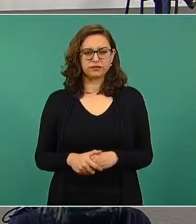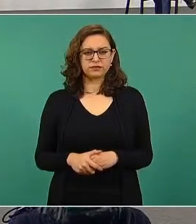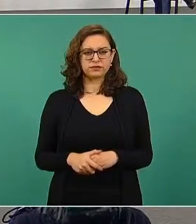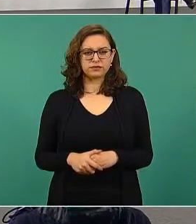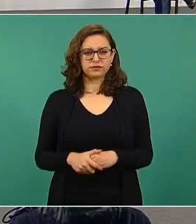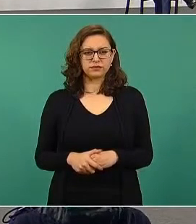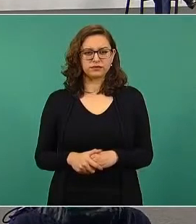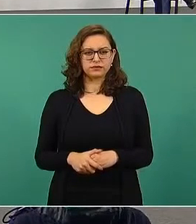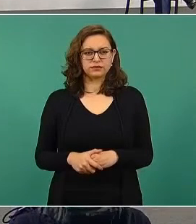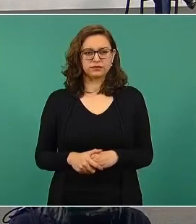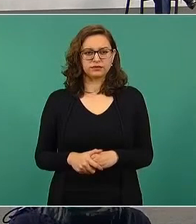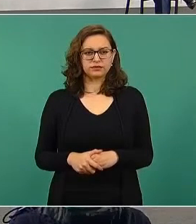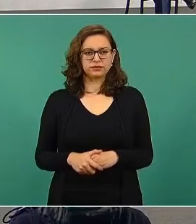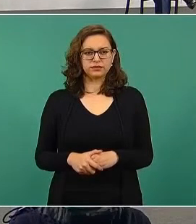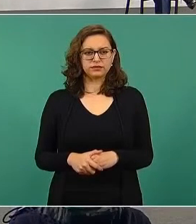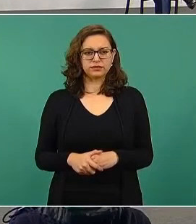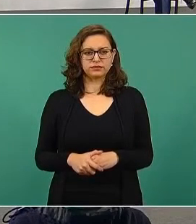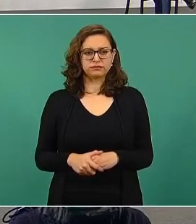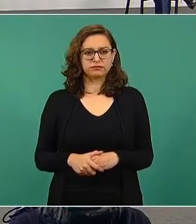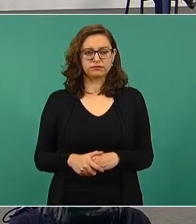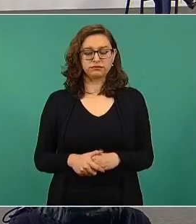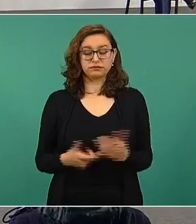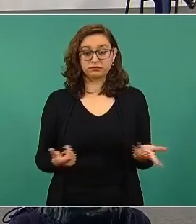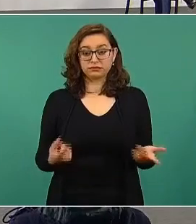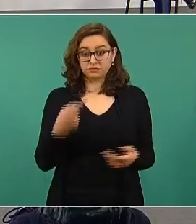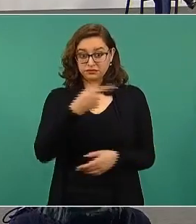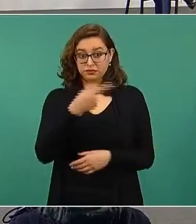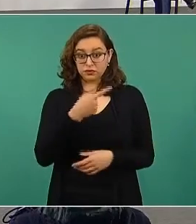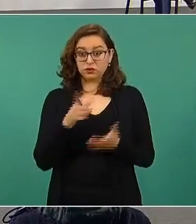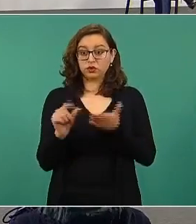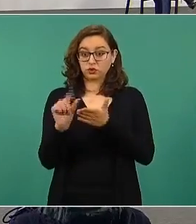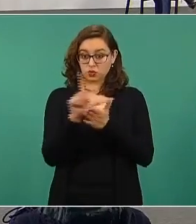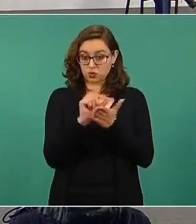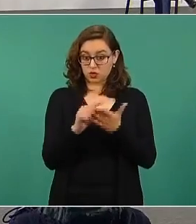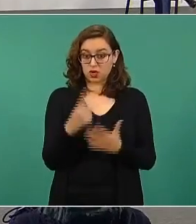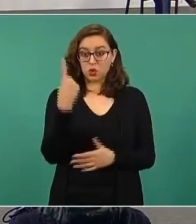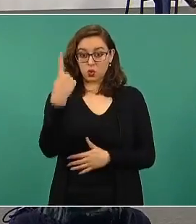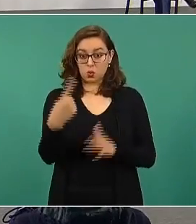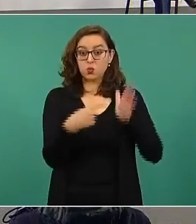Qué poca vergüenza. Pero este es uno, pero hay otro que tiene